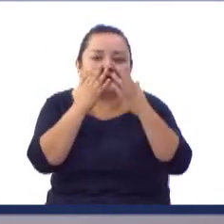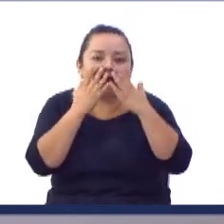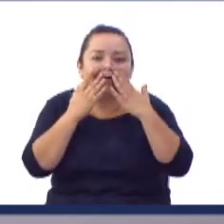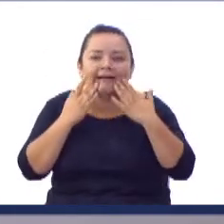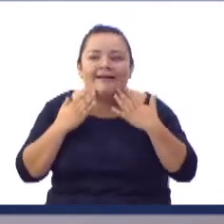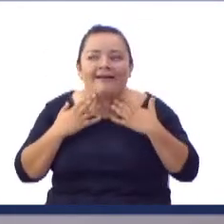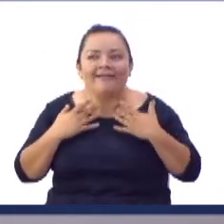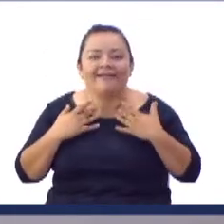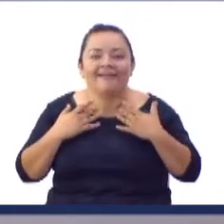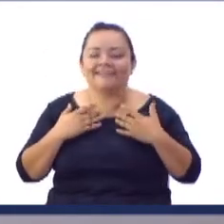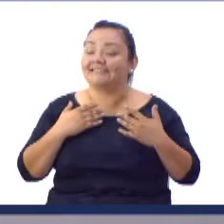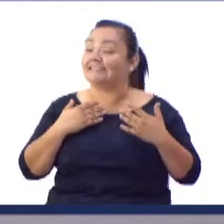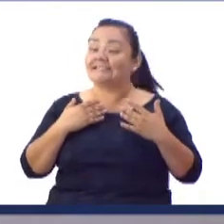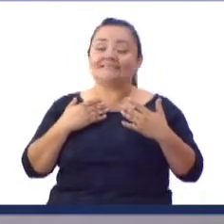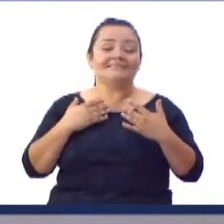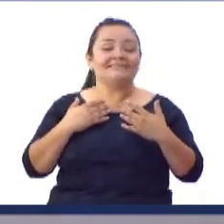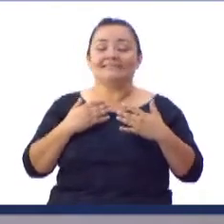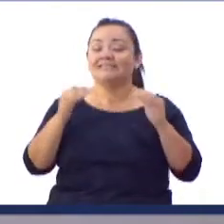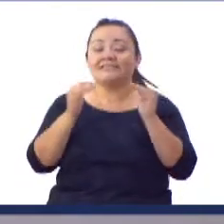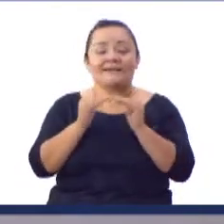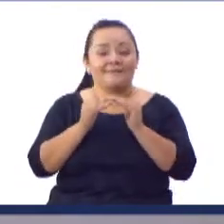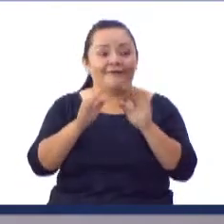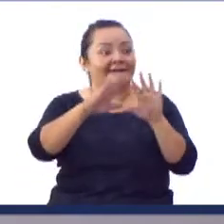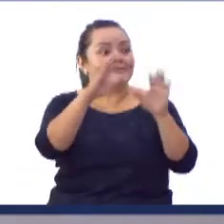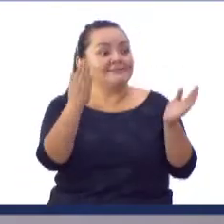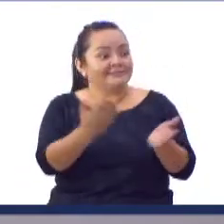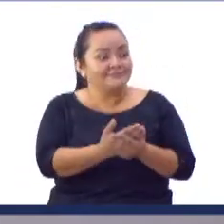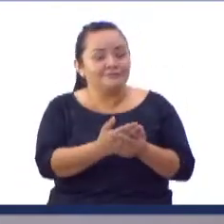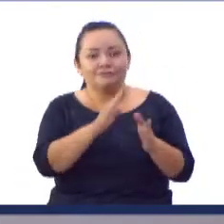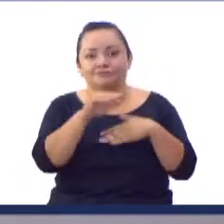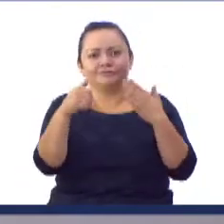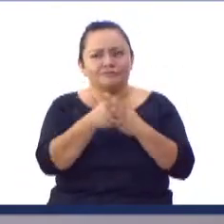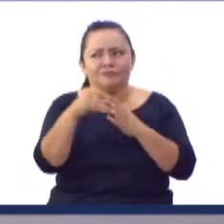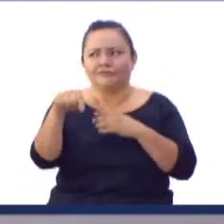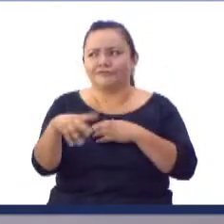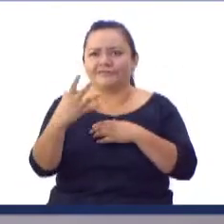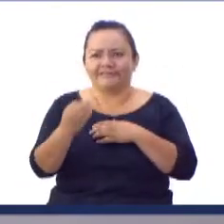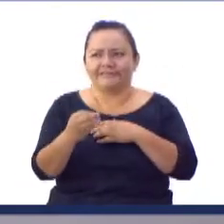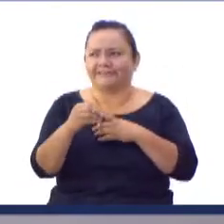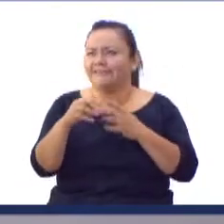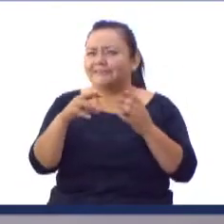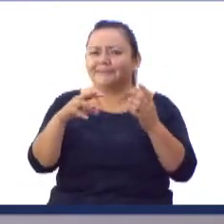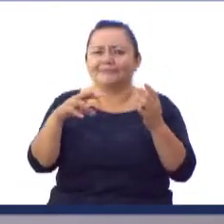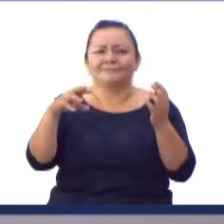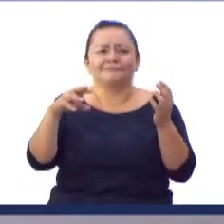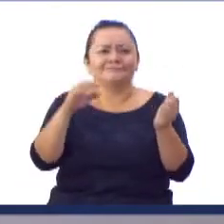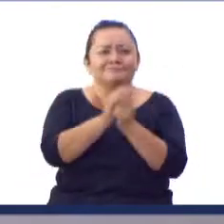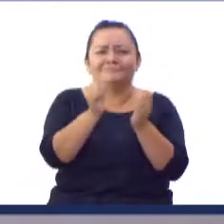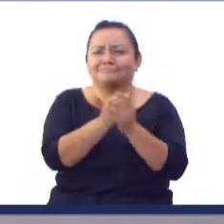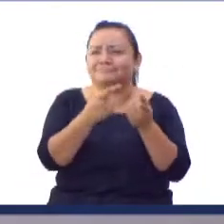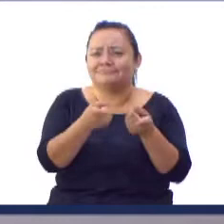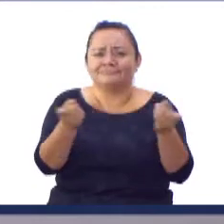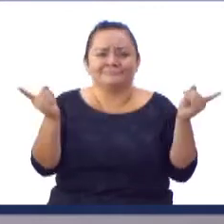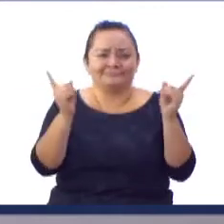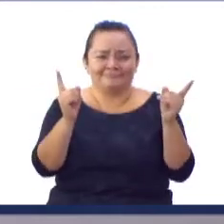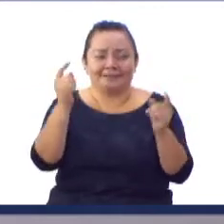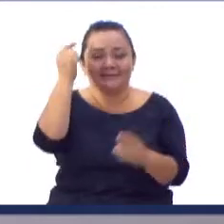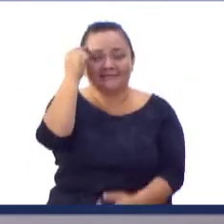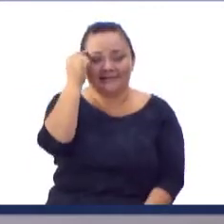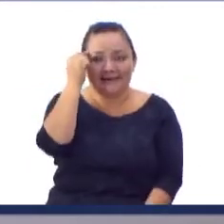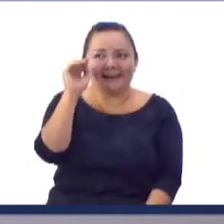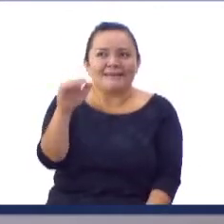es que el mundo entero todo lo que está pasando el día de ahora hermano no es ni la sombra